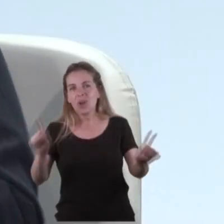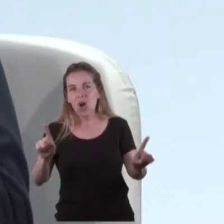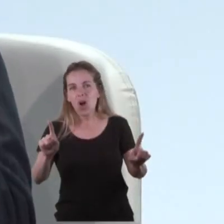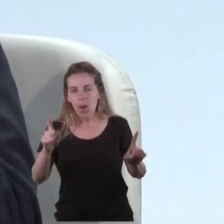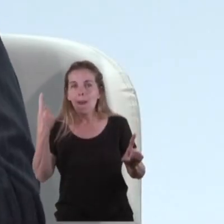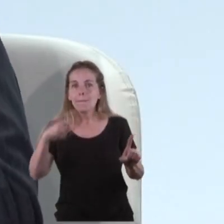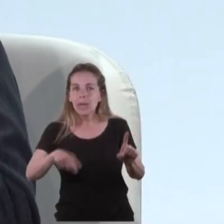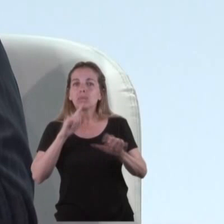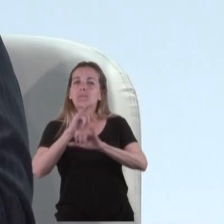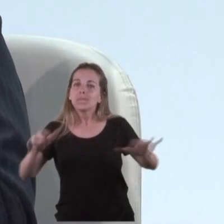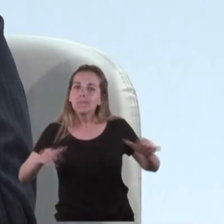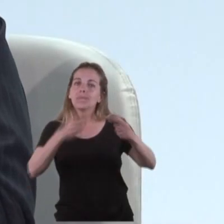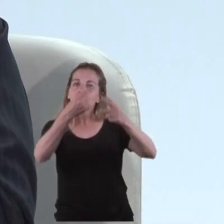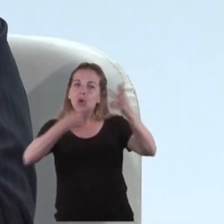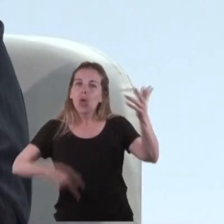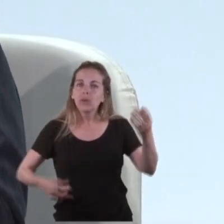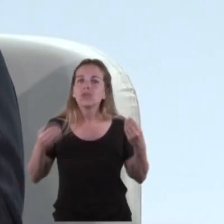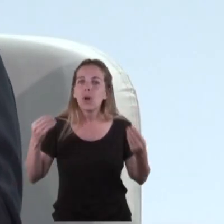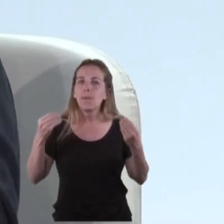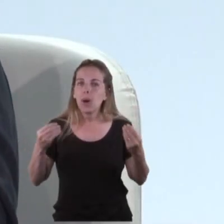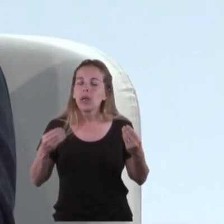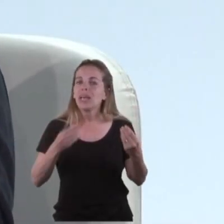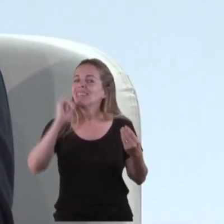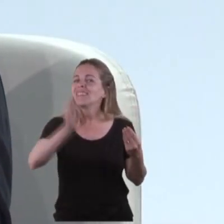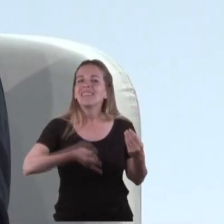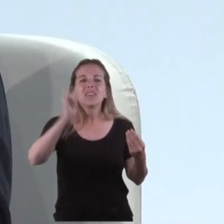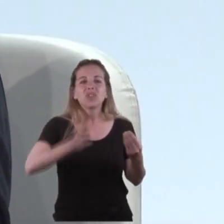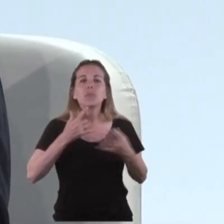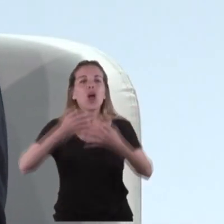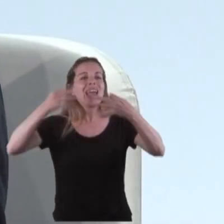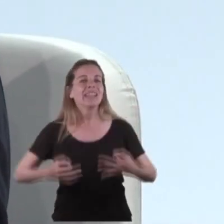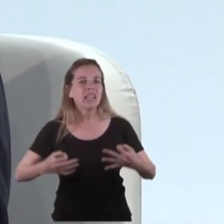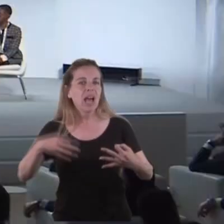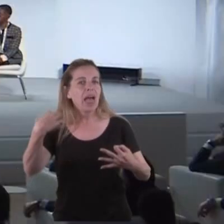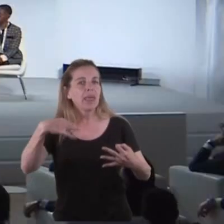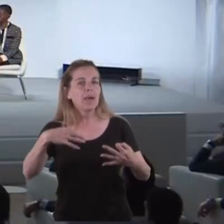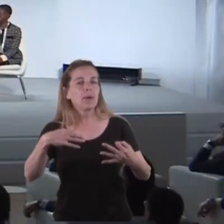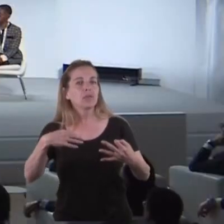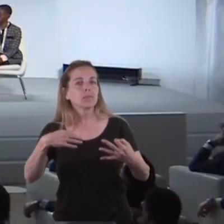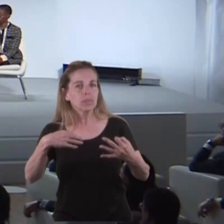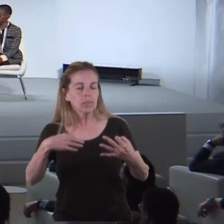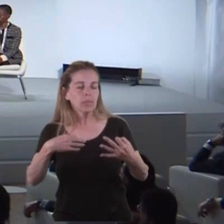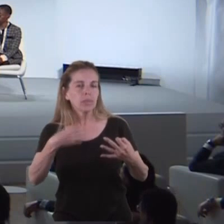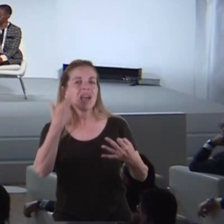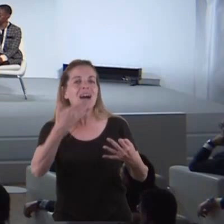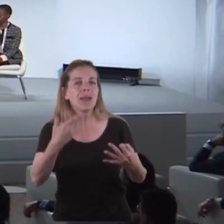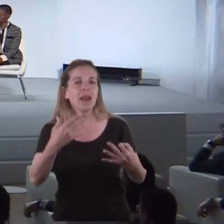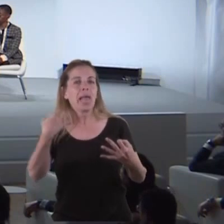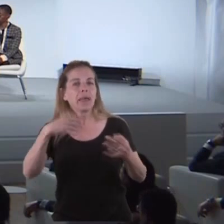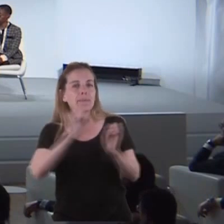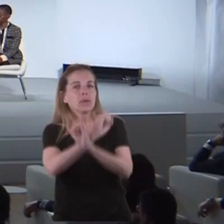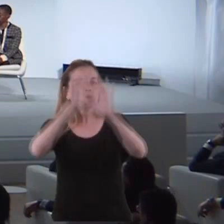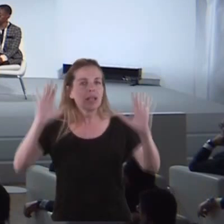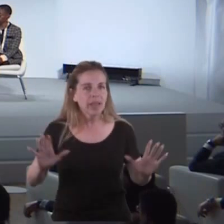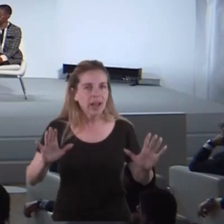pero digo todo esto porque tenemos el imperativo ético de no callarnos tenemos el imperativo ético de ser